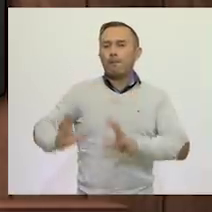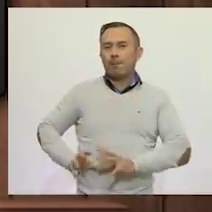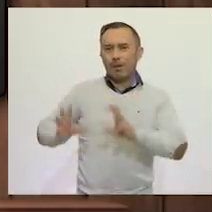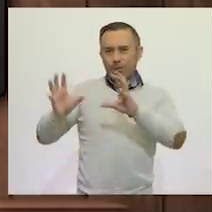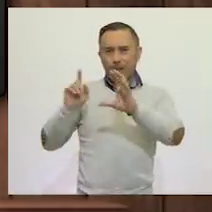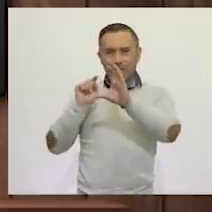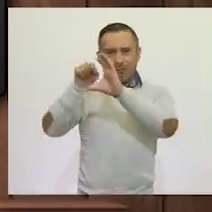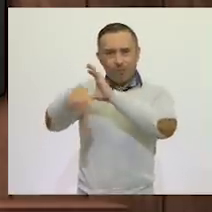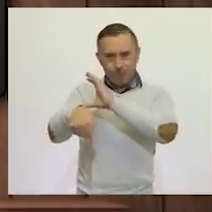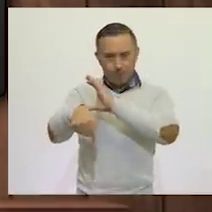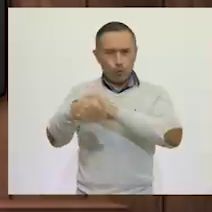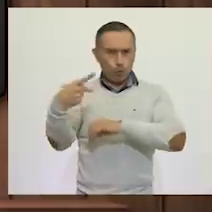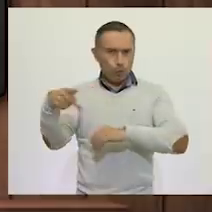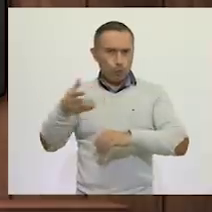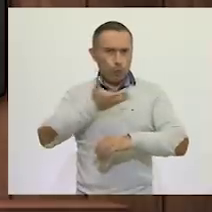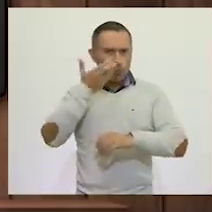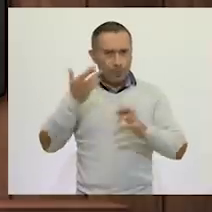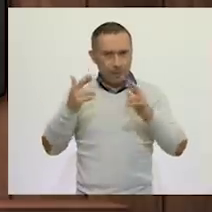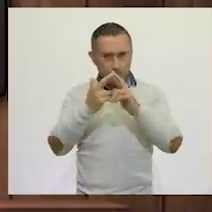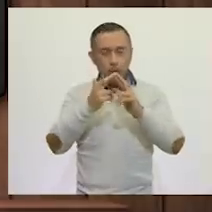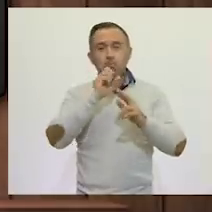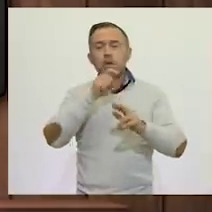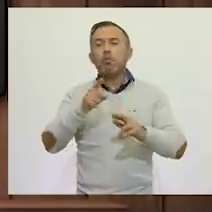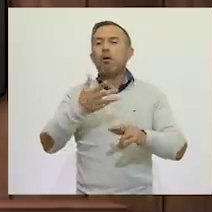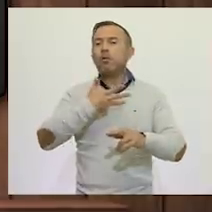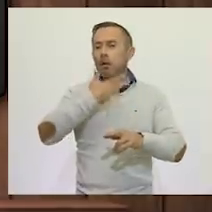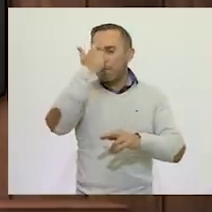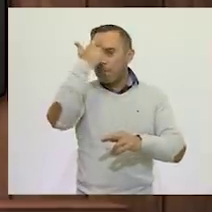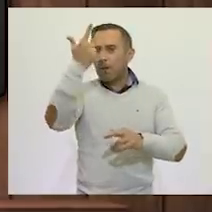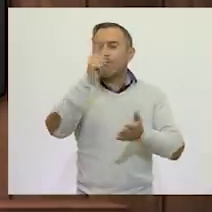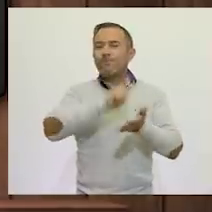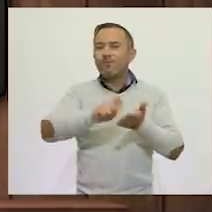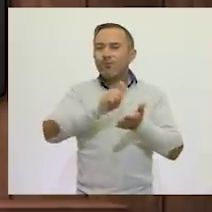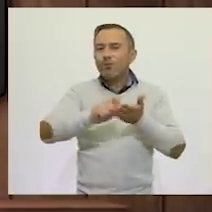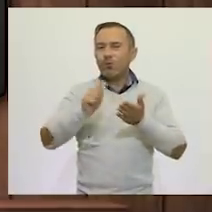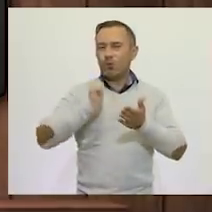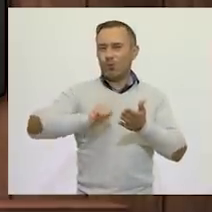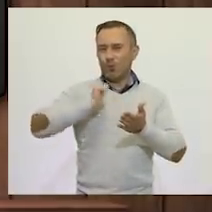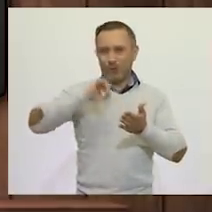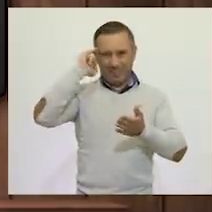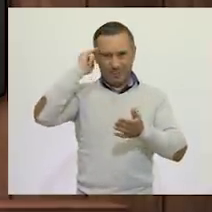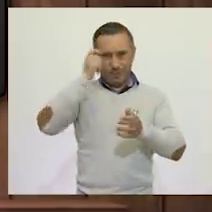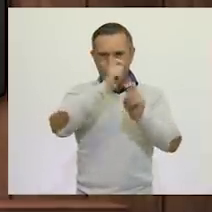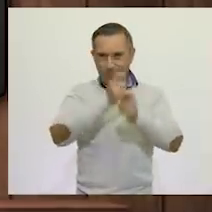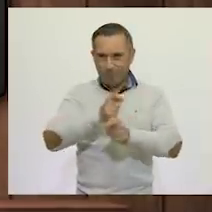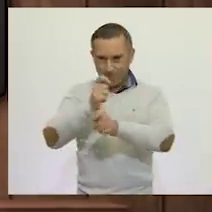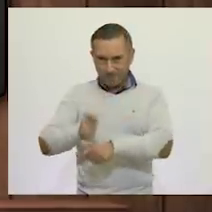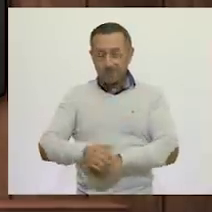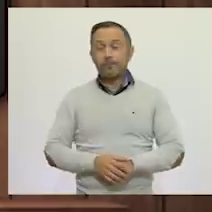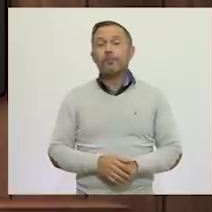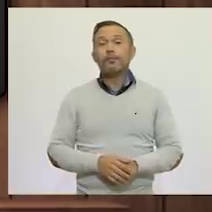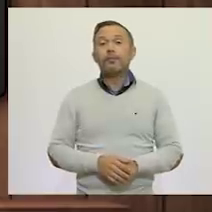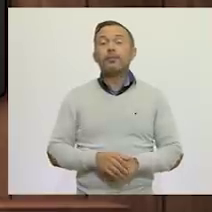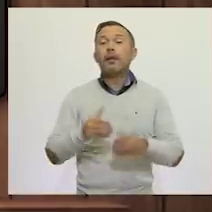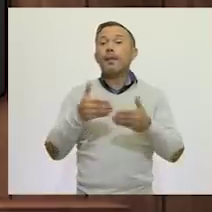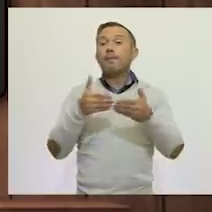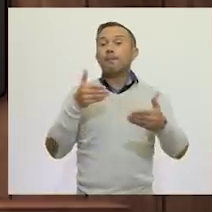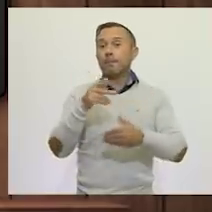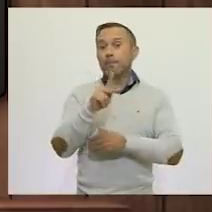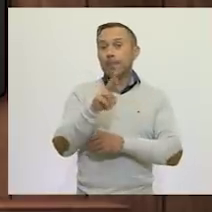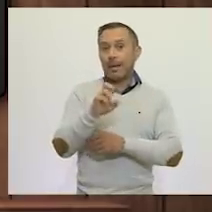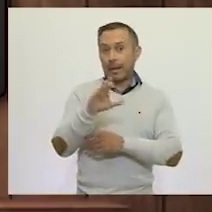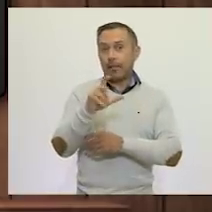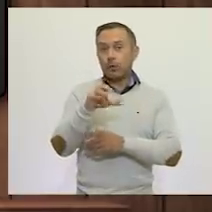se desarrollaron diferentes formas de escritura jeroglífica. El preclásico medio. Además de aumentar su